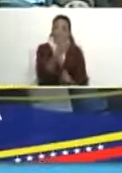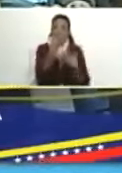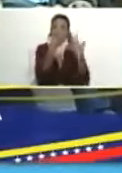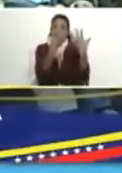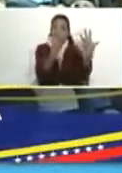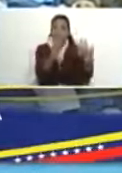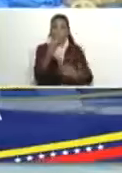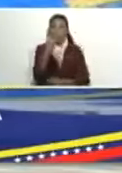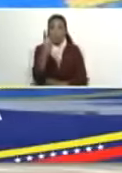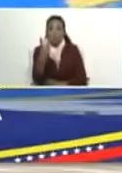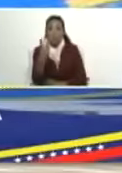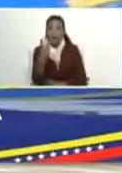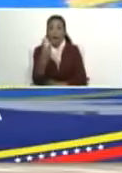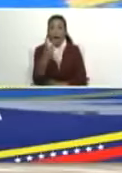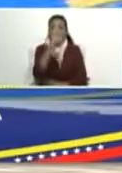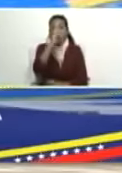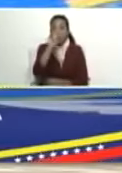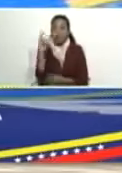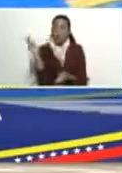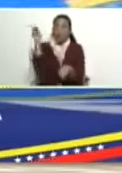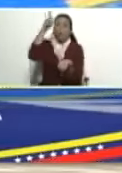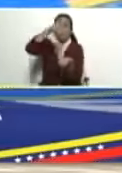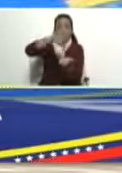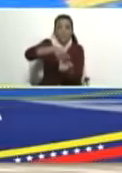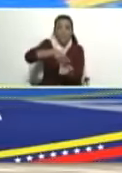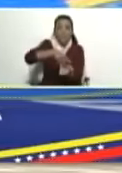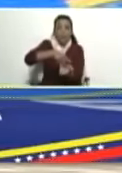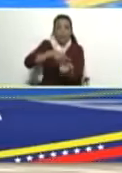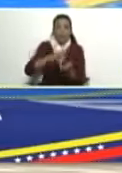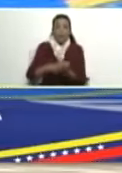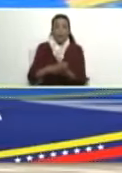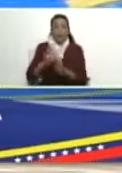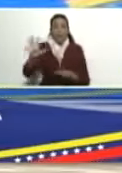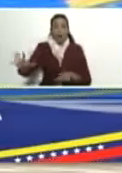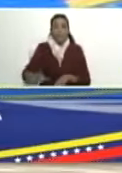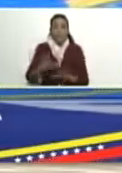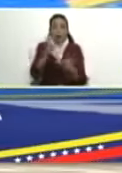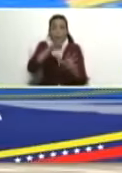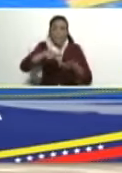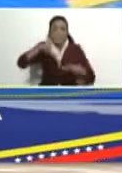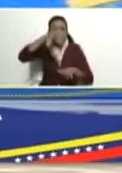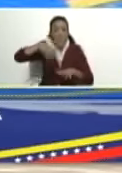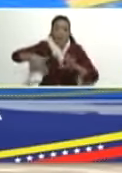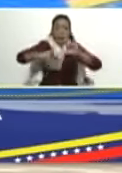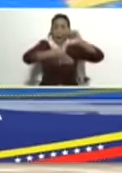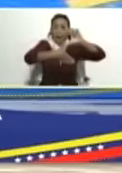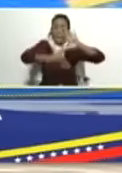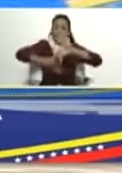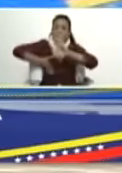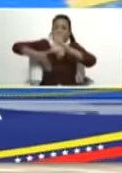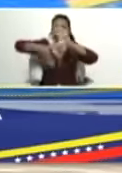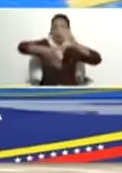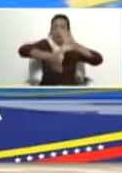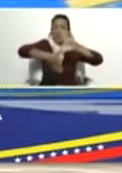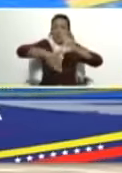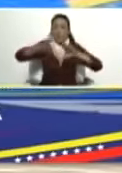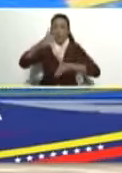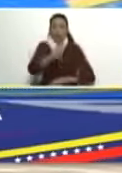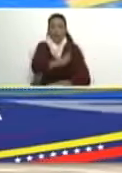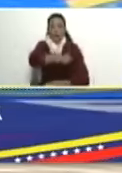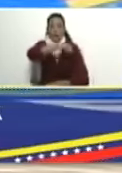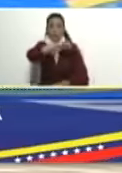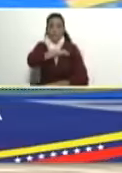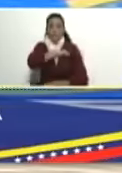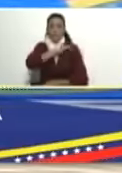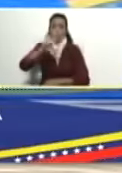1492, año de la llegada a nuestras tierras americanas del colonialismo europeo,